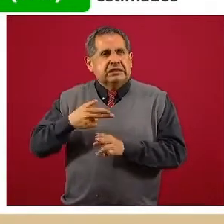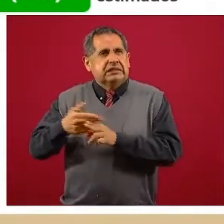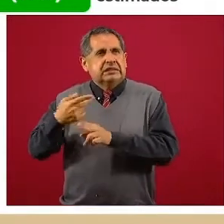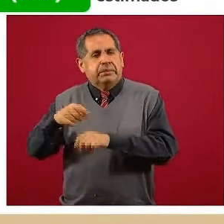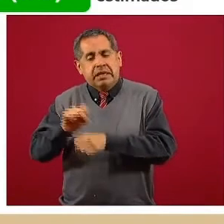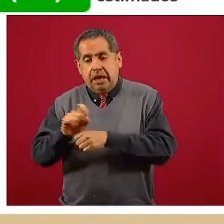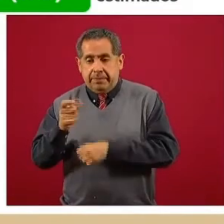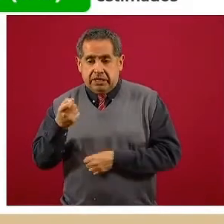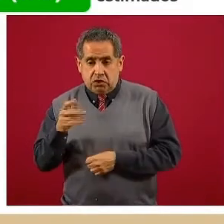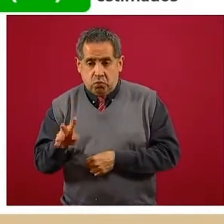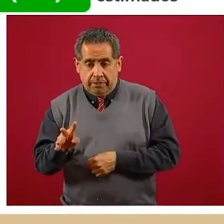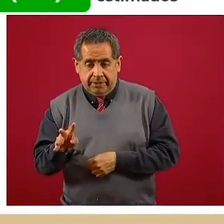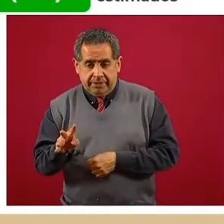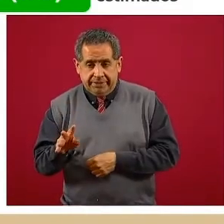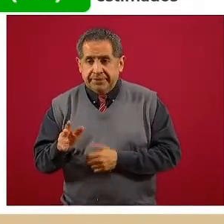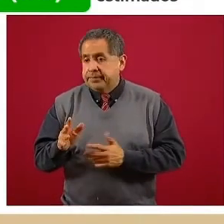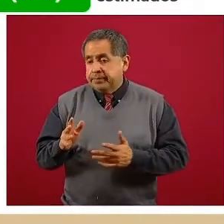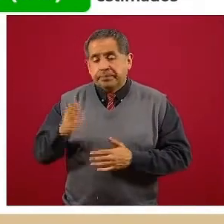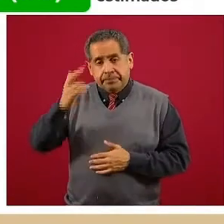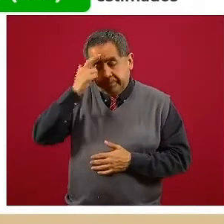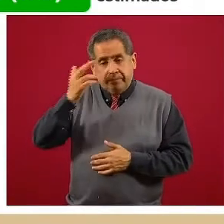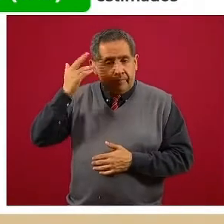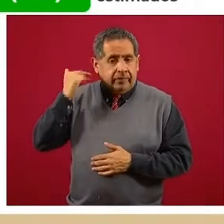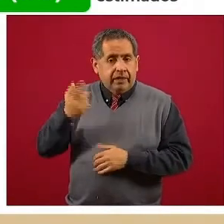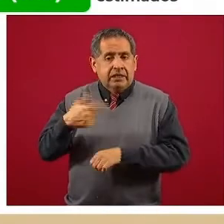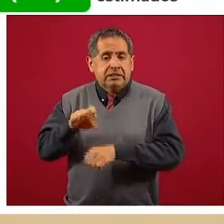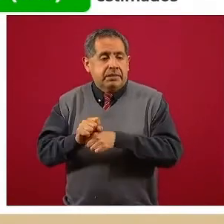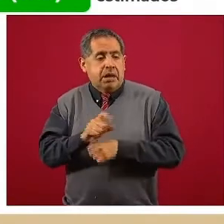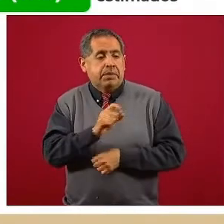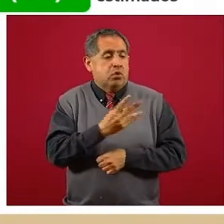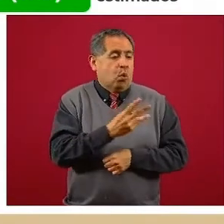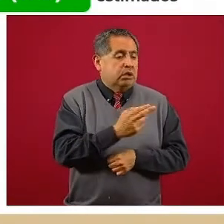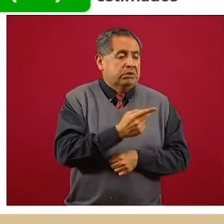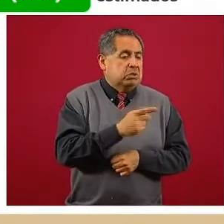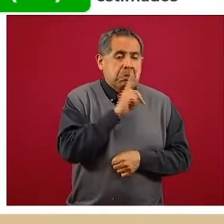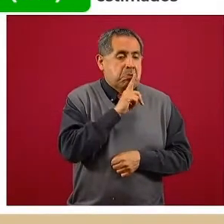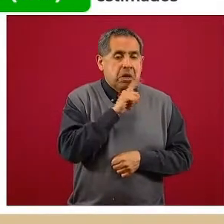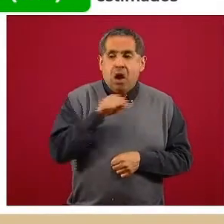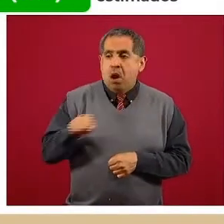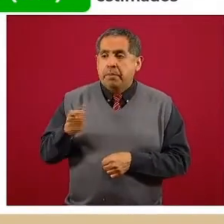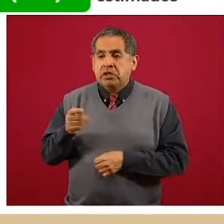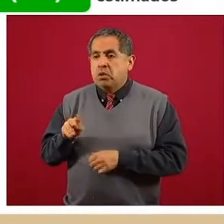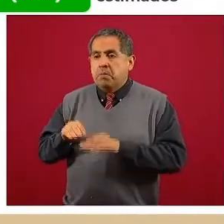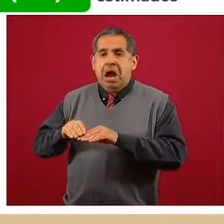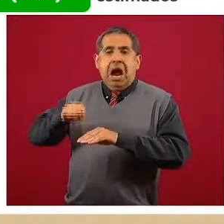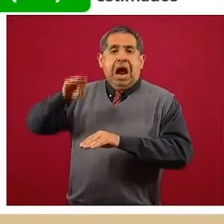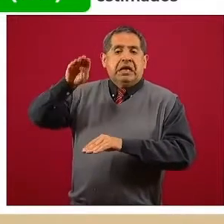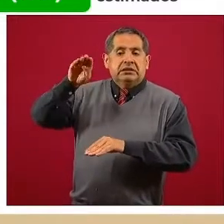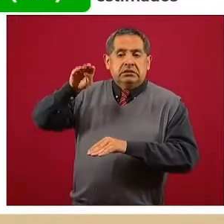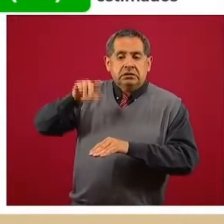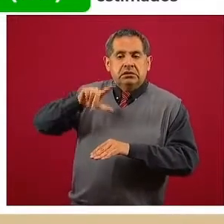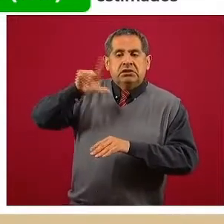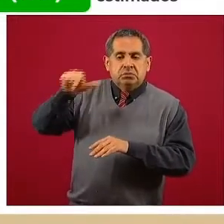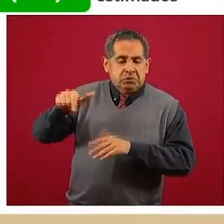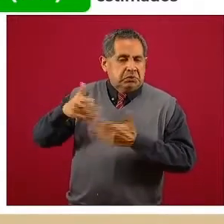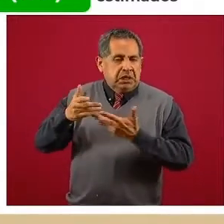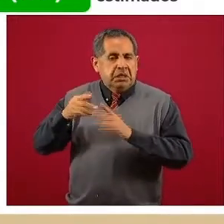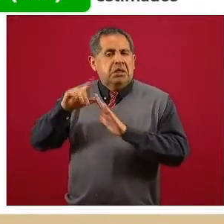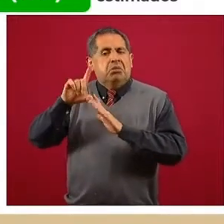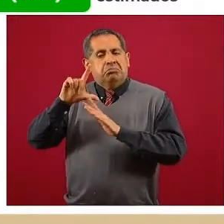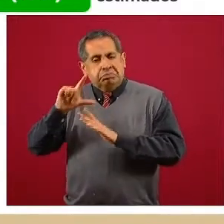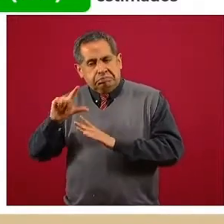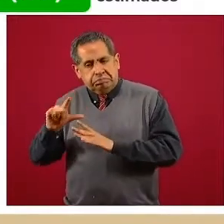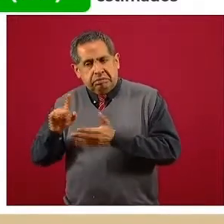semana 29, superando la que ya habíamos visto en la semana 24-25, y entonces luego viene un descenso